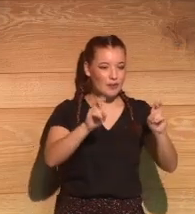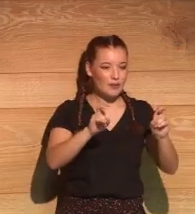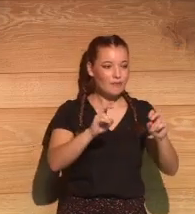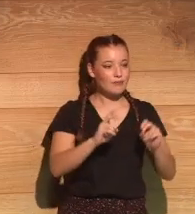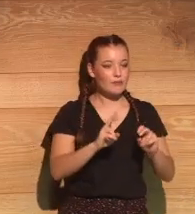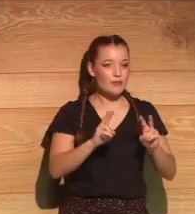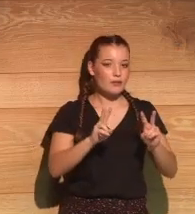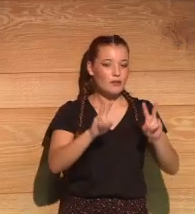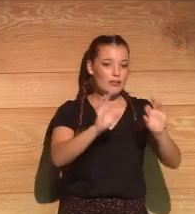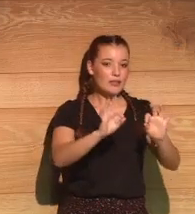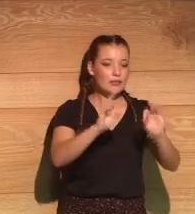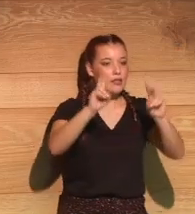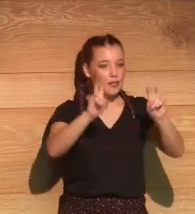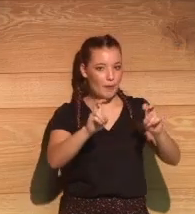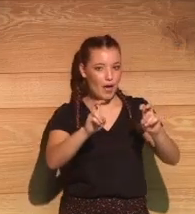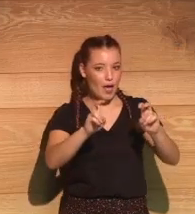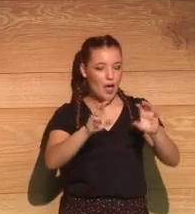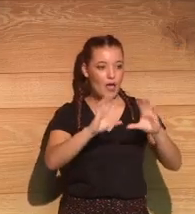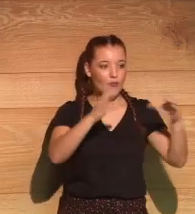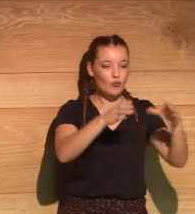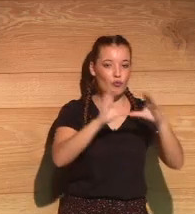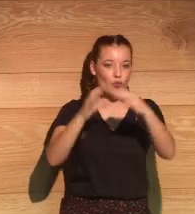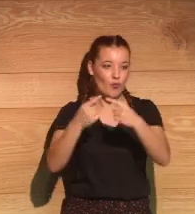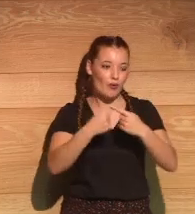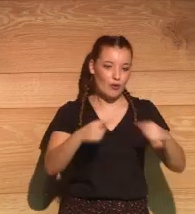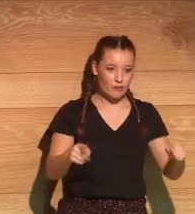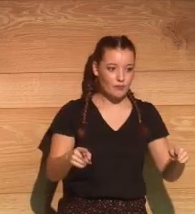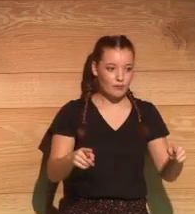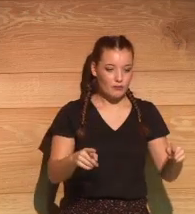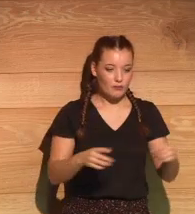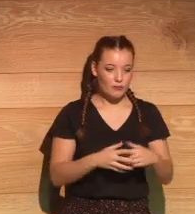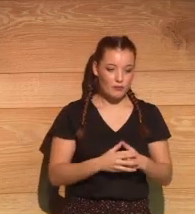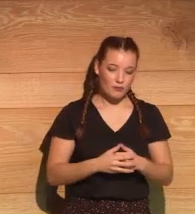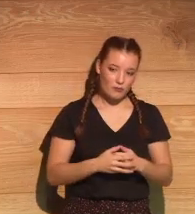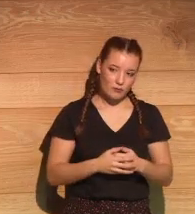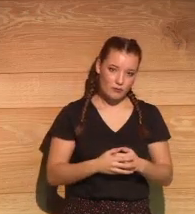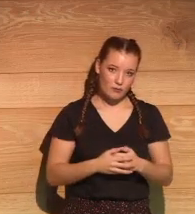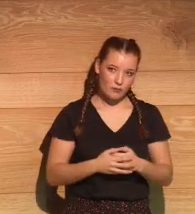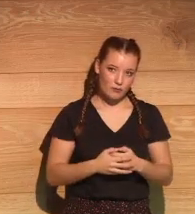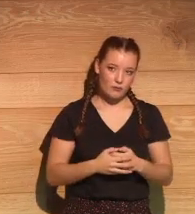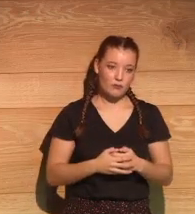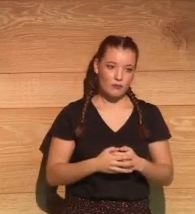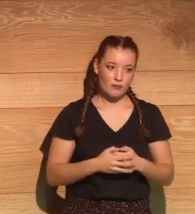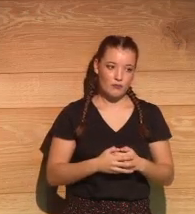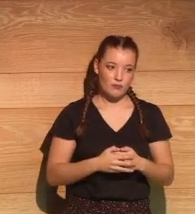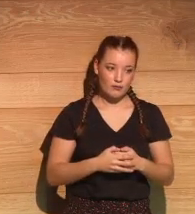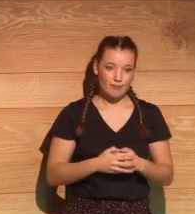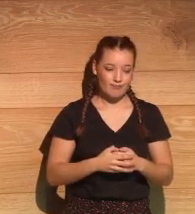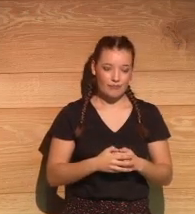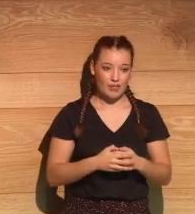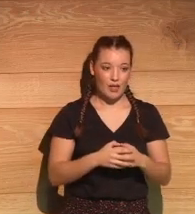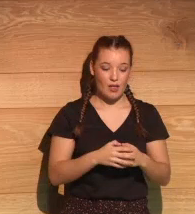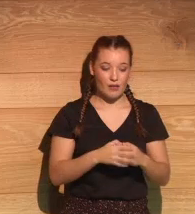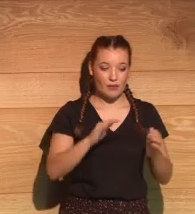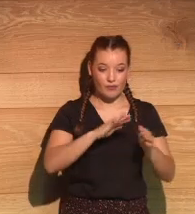por eso las peleas generacionales, si no las atraviesas por esas otras divisiones, son funcionales,